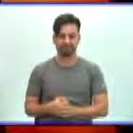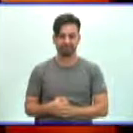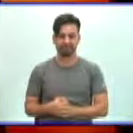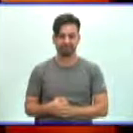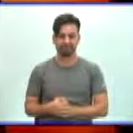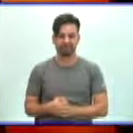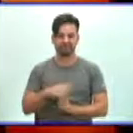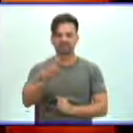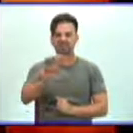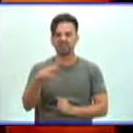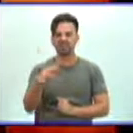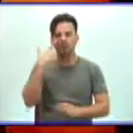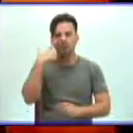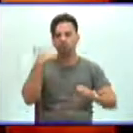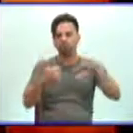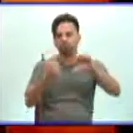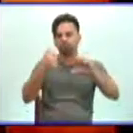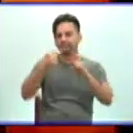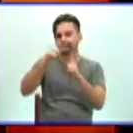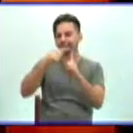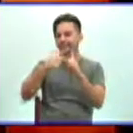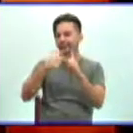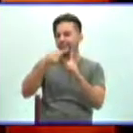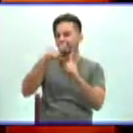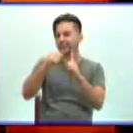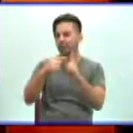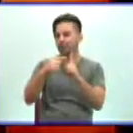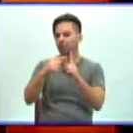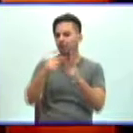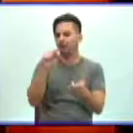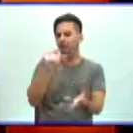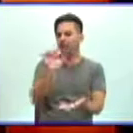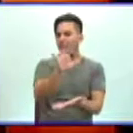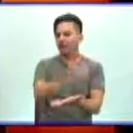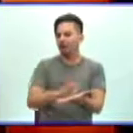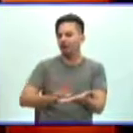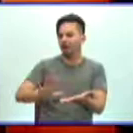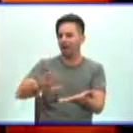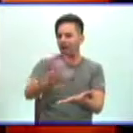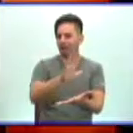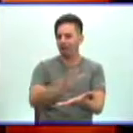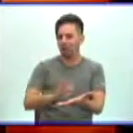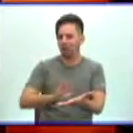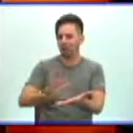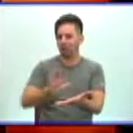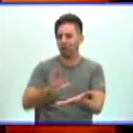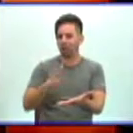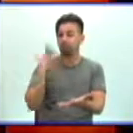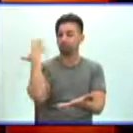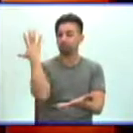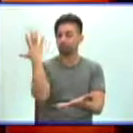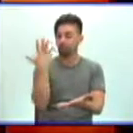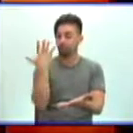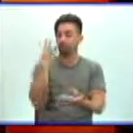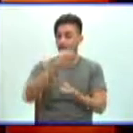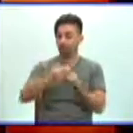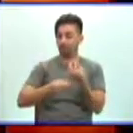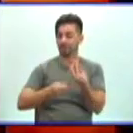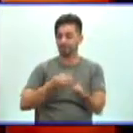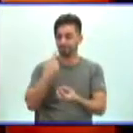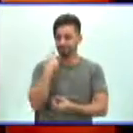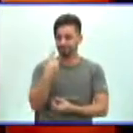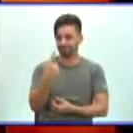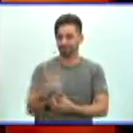¿Cómo se comportan las temperaturas en esta región de nuestro planeta? Un factor importante que modifica el clima. Veamos.